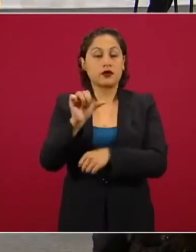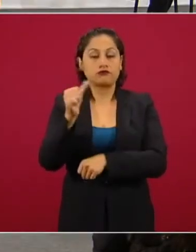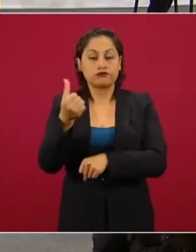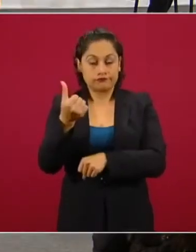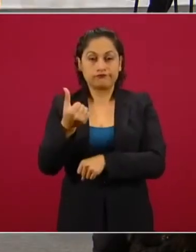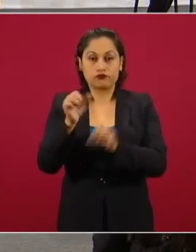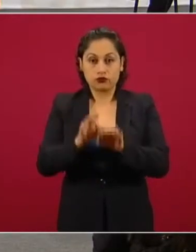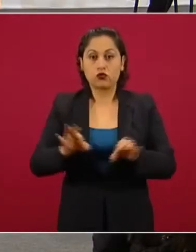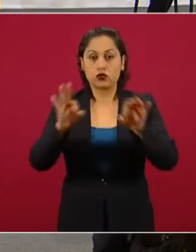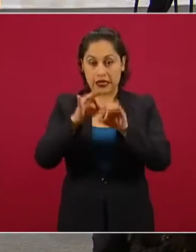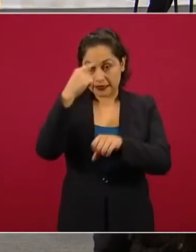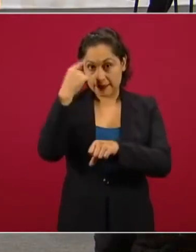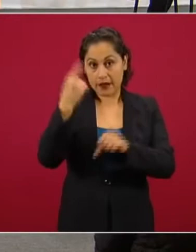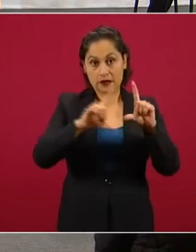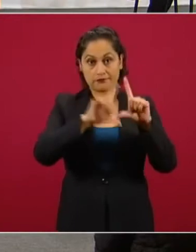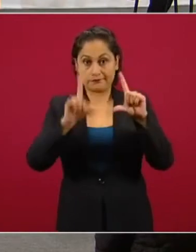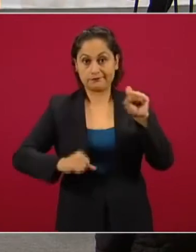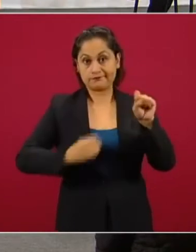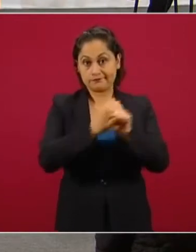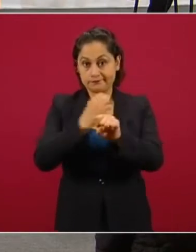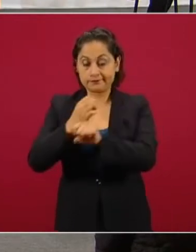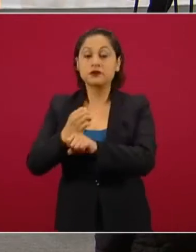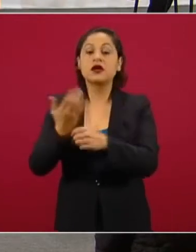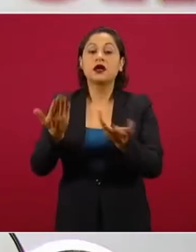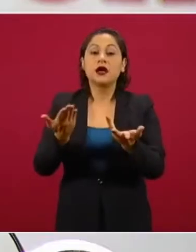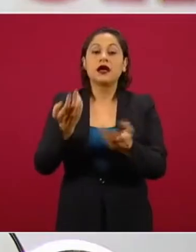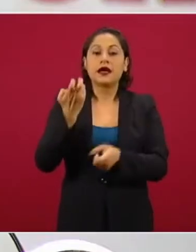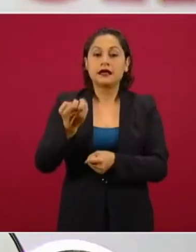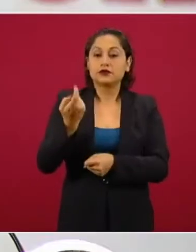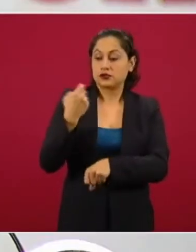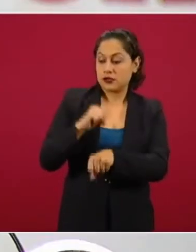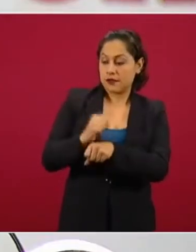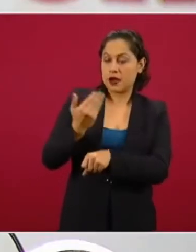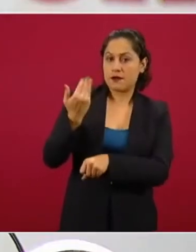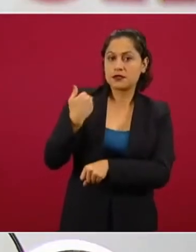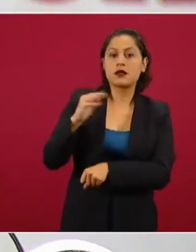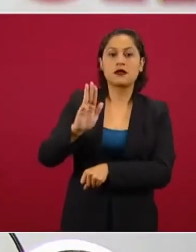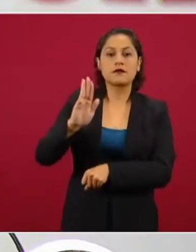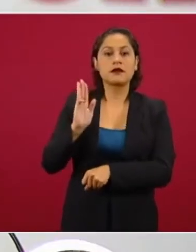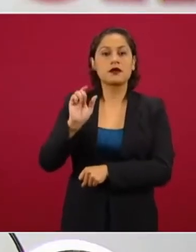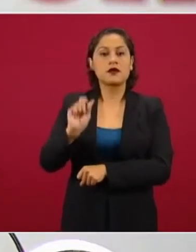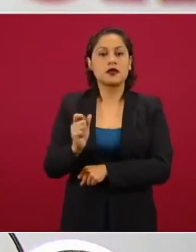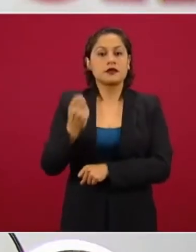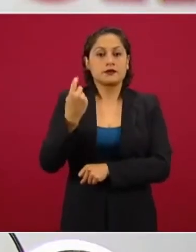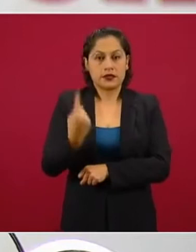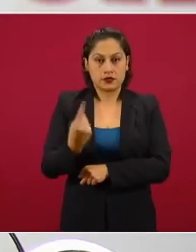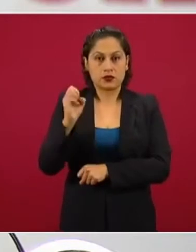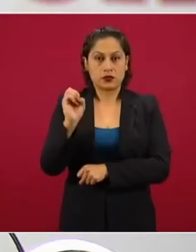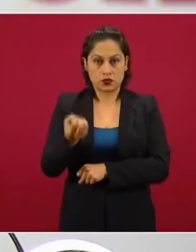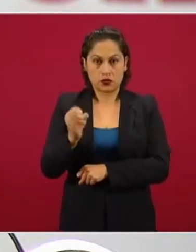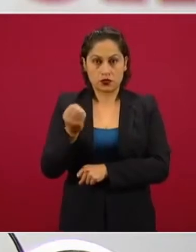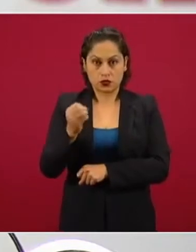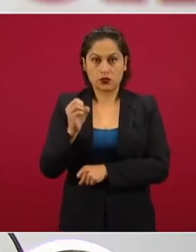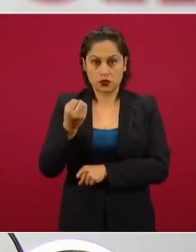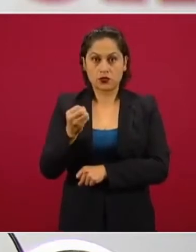entidades federativas, y esto fue abordado la semana pasada, el miércoles 21 de octubre, en el